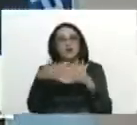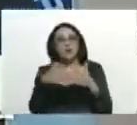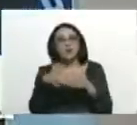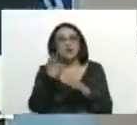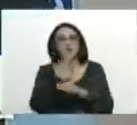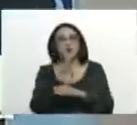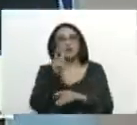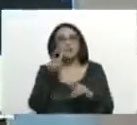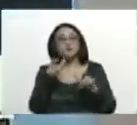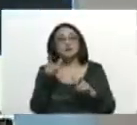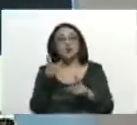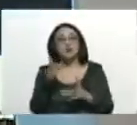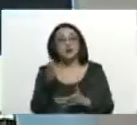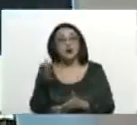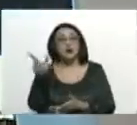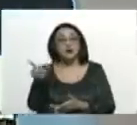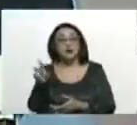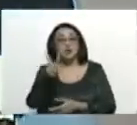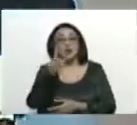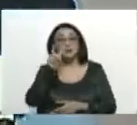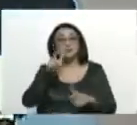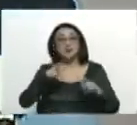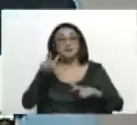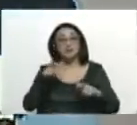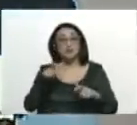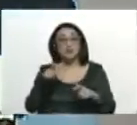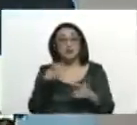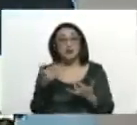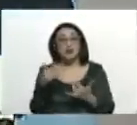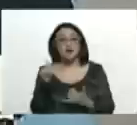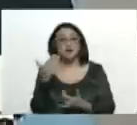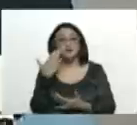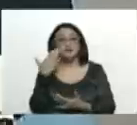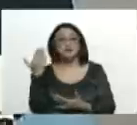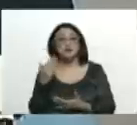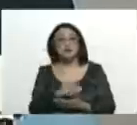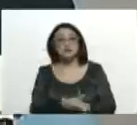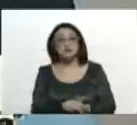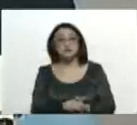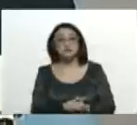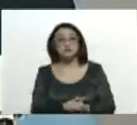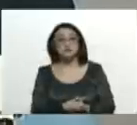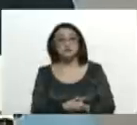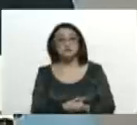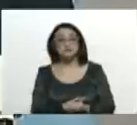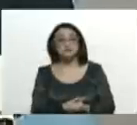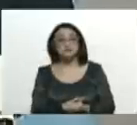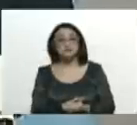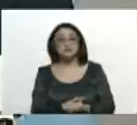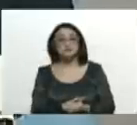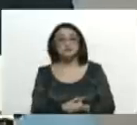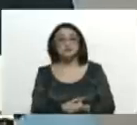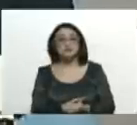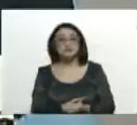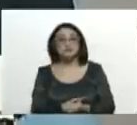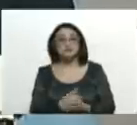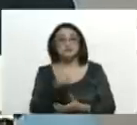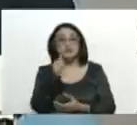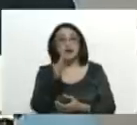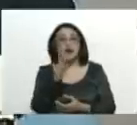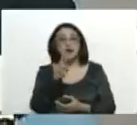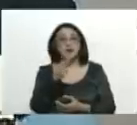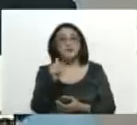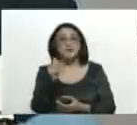al propio reiterías Ramírez aquí tenemos la de Abraham José